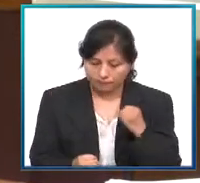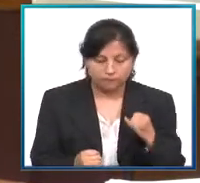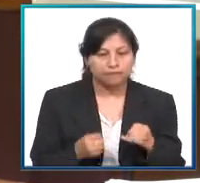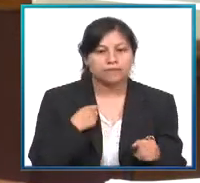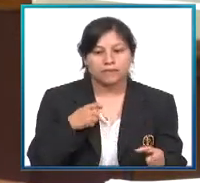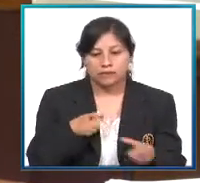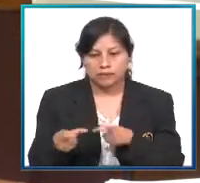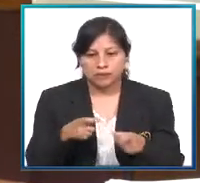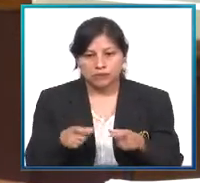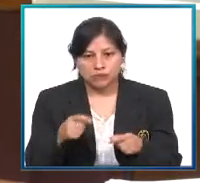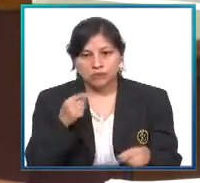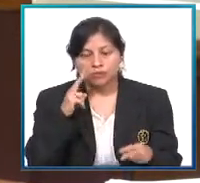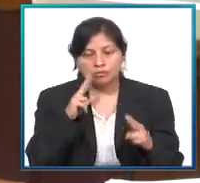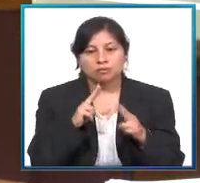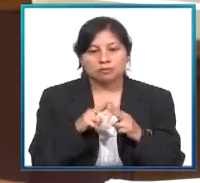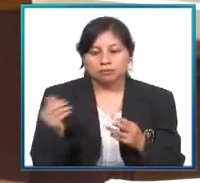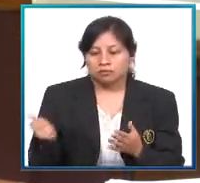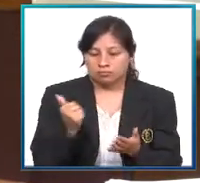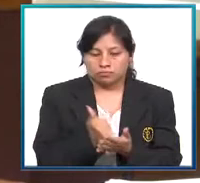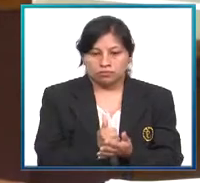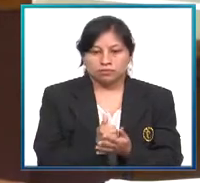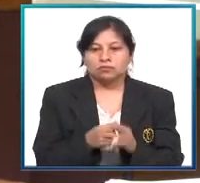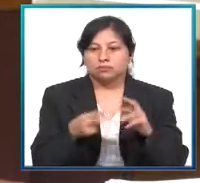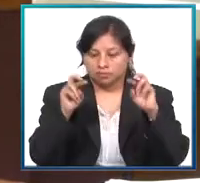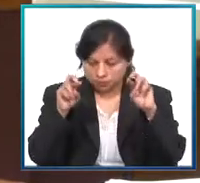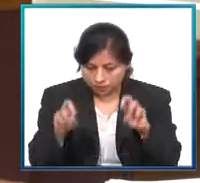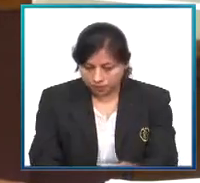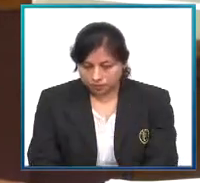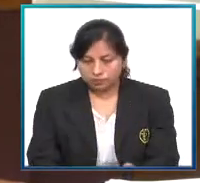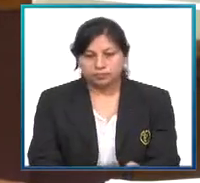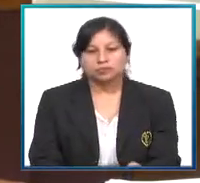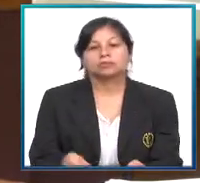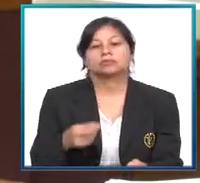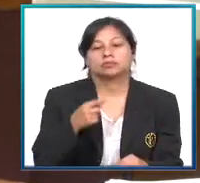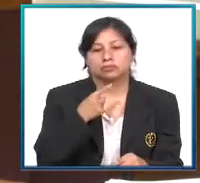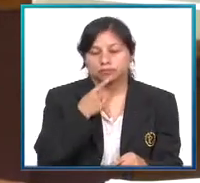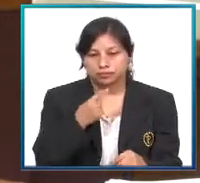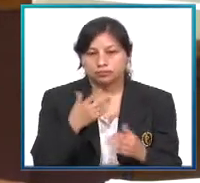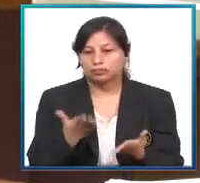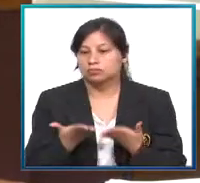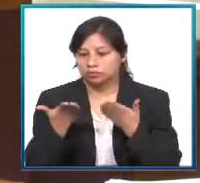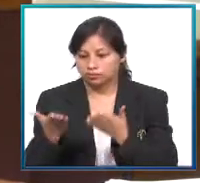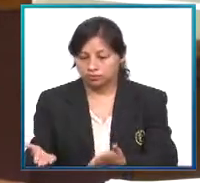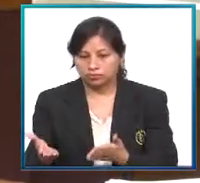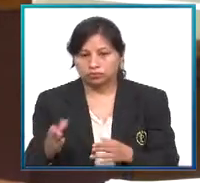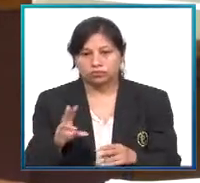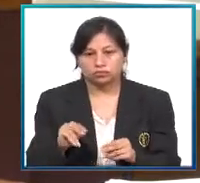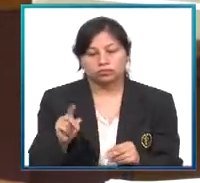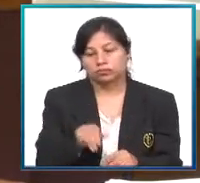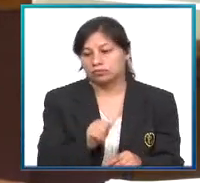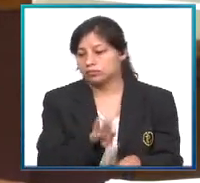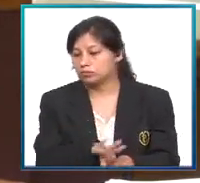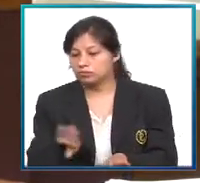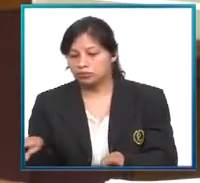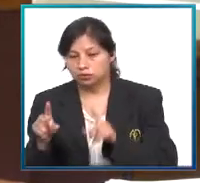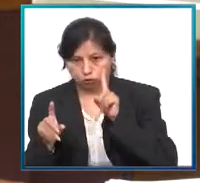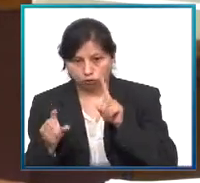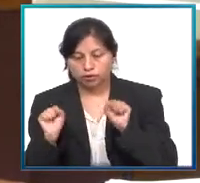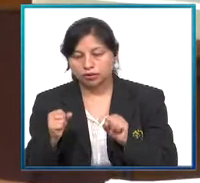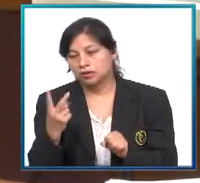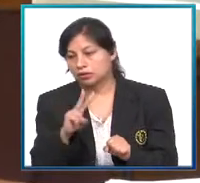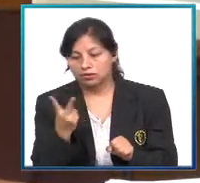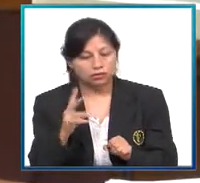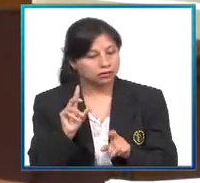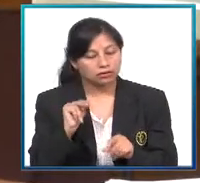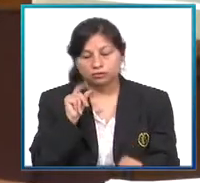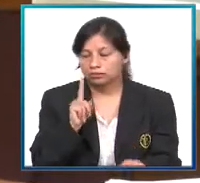el mecanismo que va a permitir la adjudicación a los vecinos de la finca San Rafael, más no la de finca San Antonio Chilascó, en